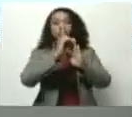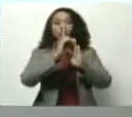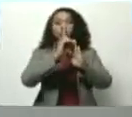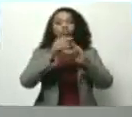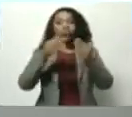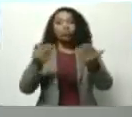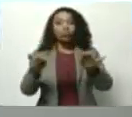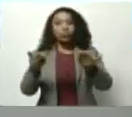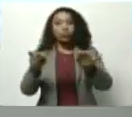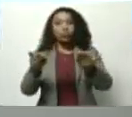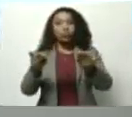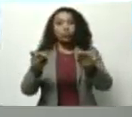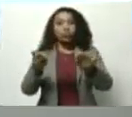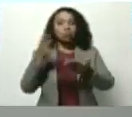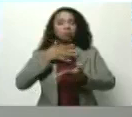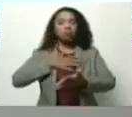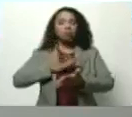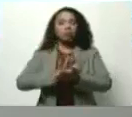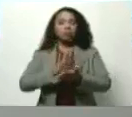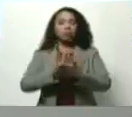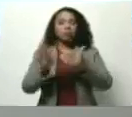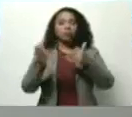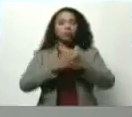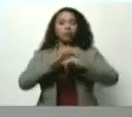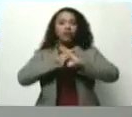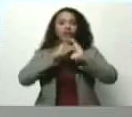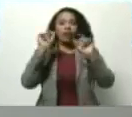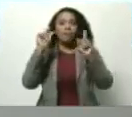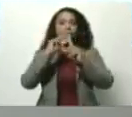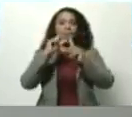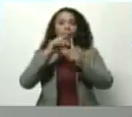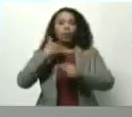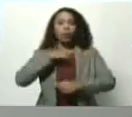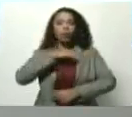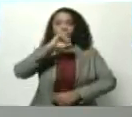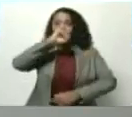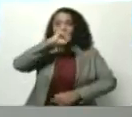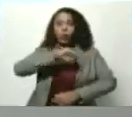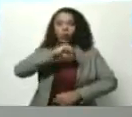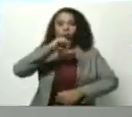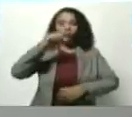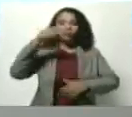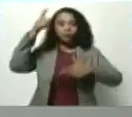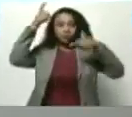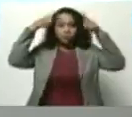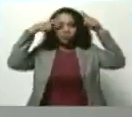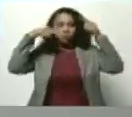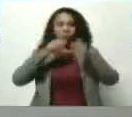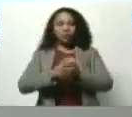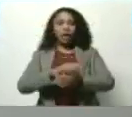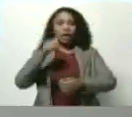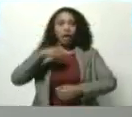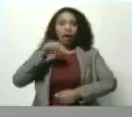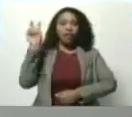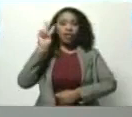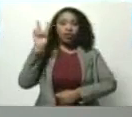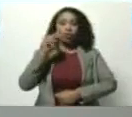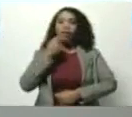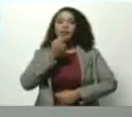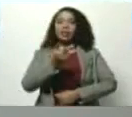vila por la armonía cierro la cita de nuestro amado comandante hugo chávez desde venezuela decimos